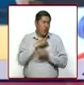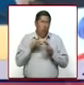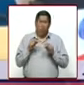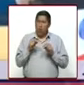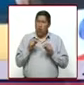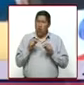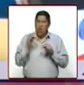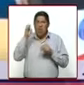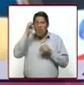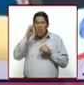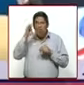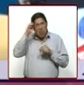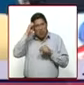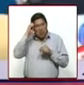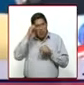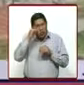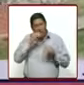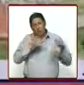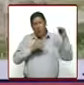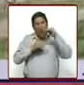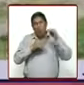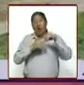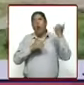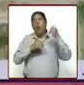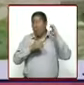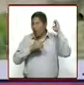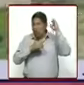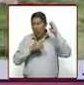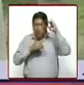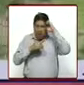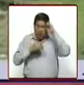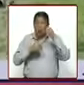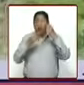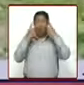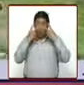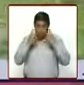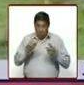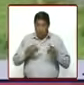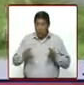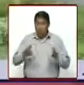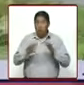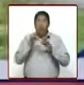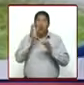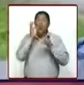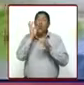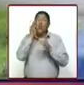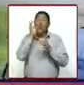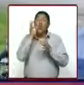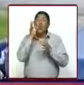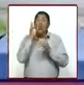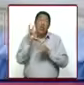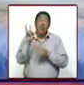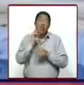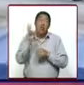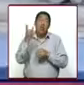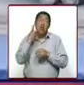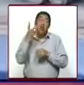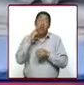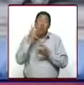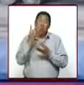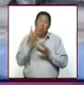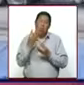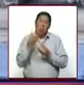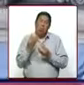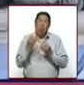no puede haber un Estado sobre otro Estado. Hemos visto en las carreteras frutas, verduras dañadas, están tomando